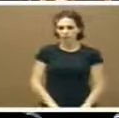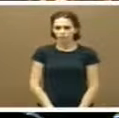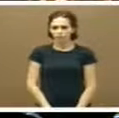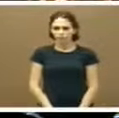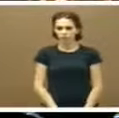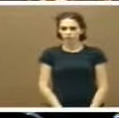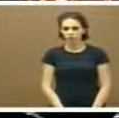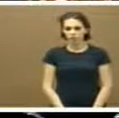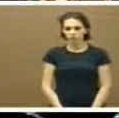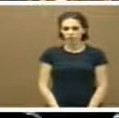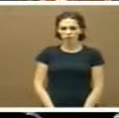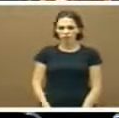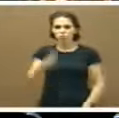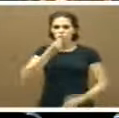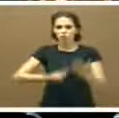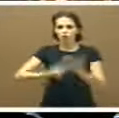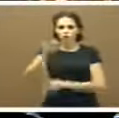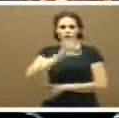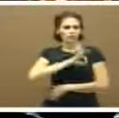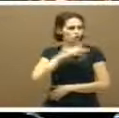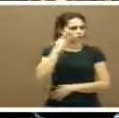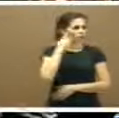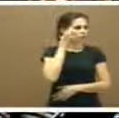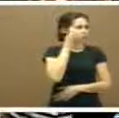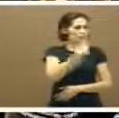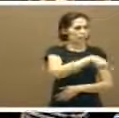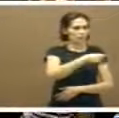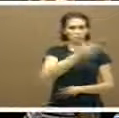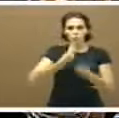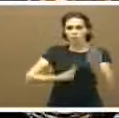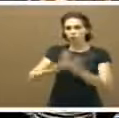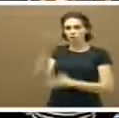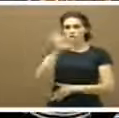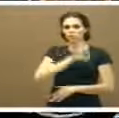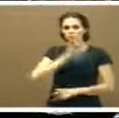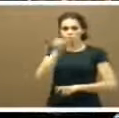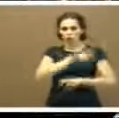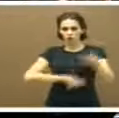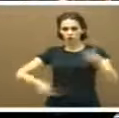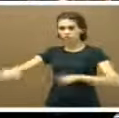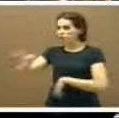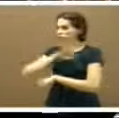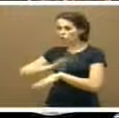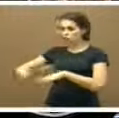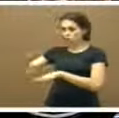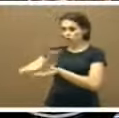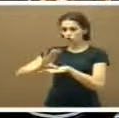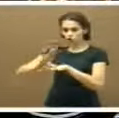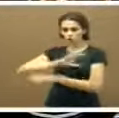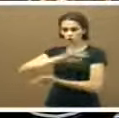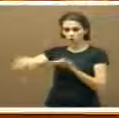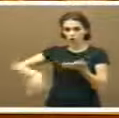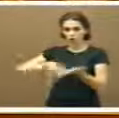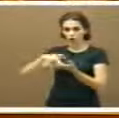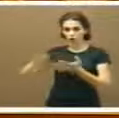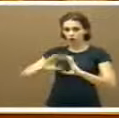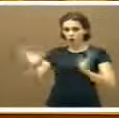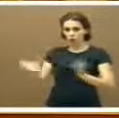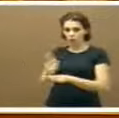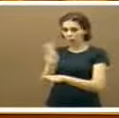Gracias, señora presidenta. Buenos días, señorías. Señor consejero, desde este grupo parlamentario